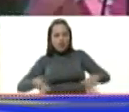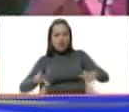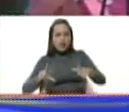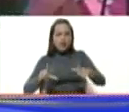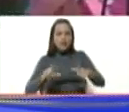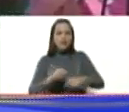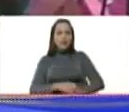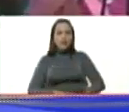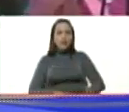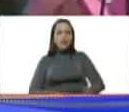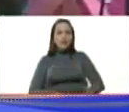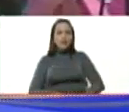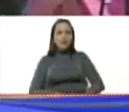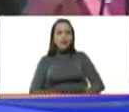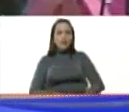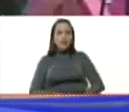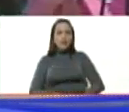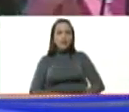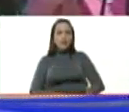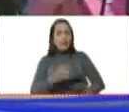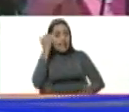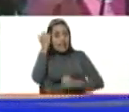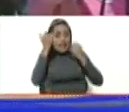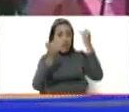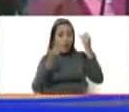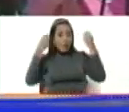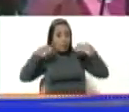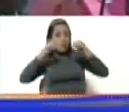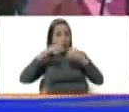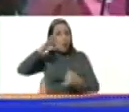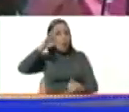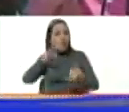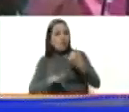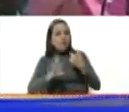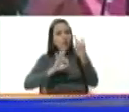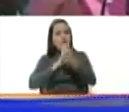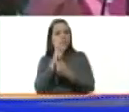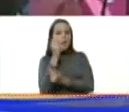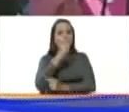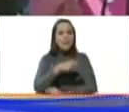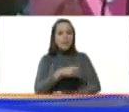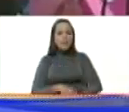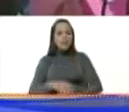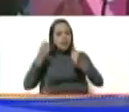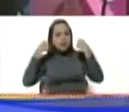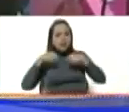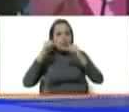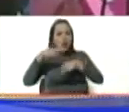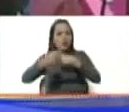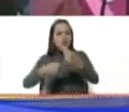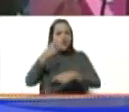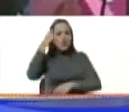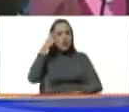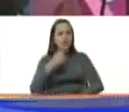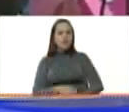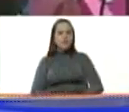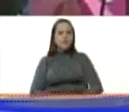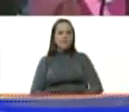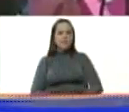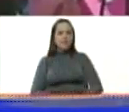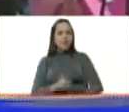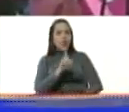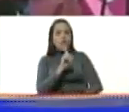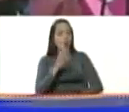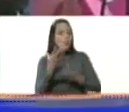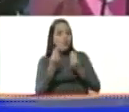día de parto? La idea es que ella lo vaya practicando en el último trimestre. Atención, lo va practicando todos los días un poquito. No hay que